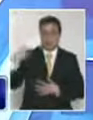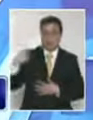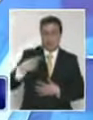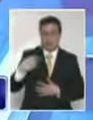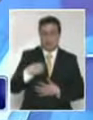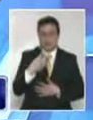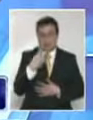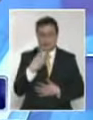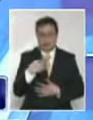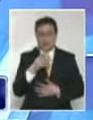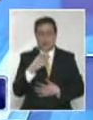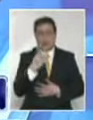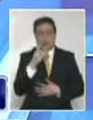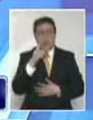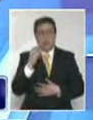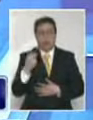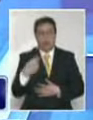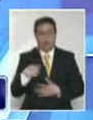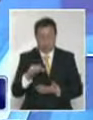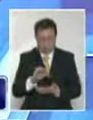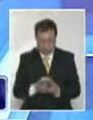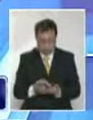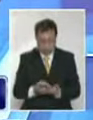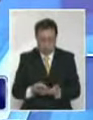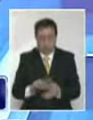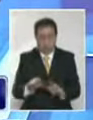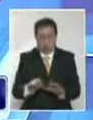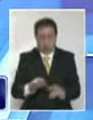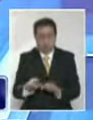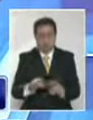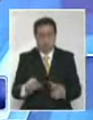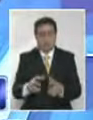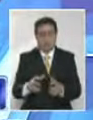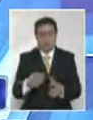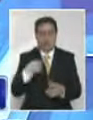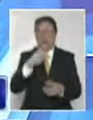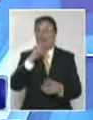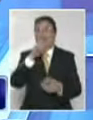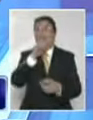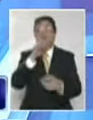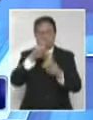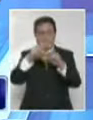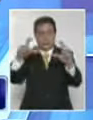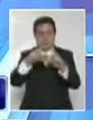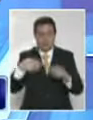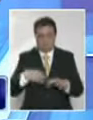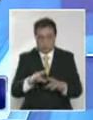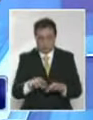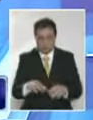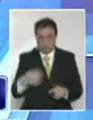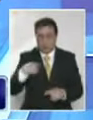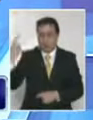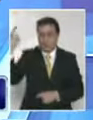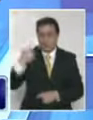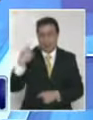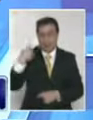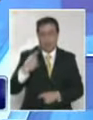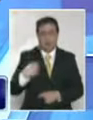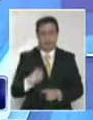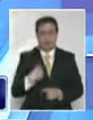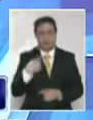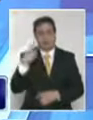vi escribiendo lo que había que escribir. Bueno, los títulos obviamente me los ponían, pero yo me vi escribiendo lo que había que escribir y dije,